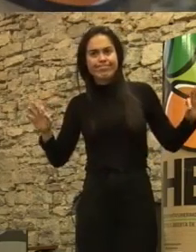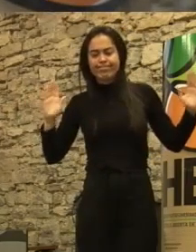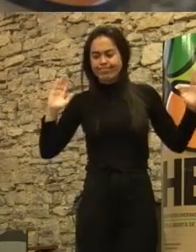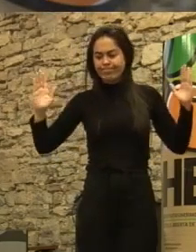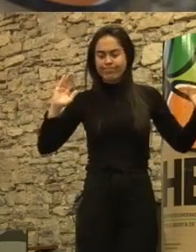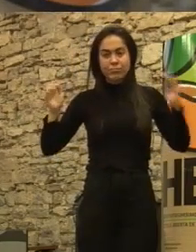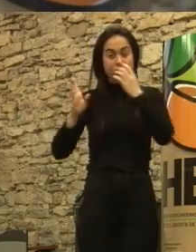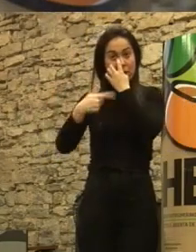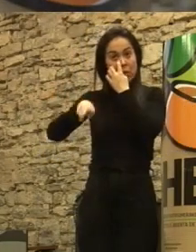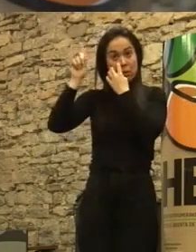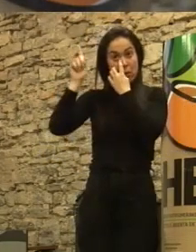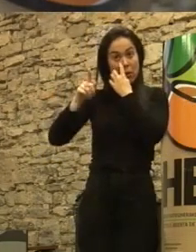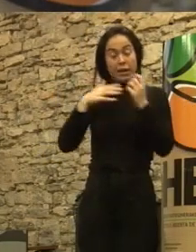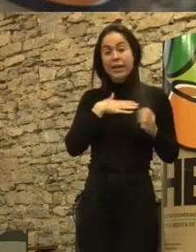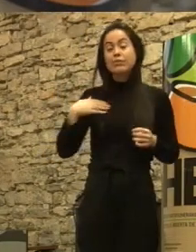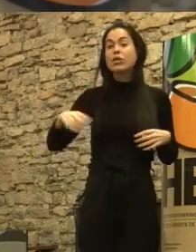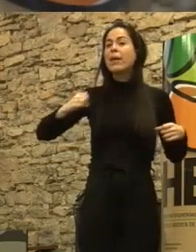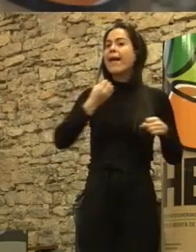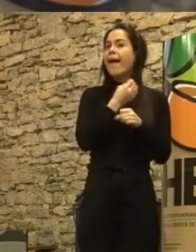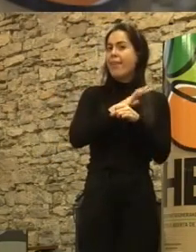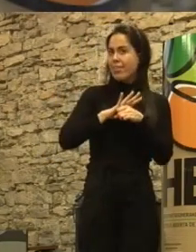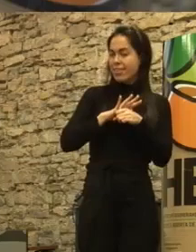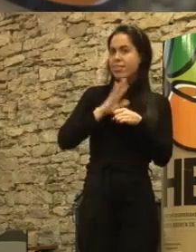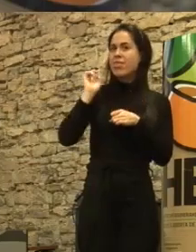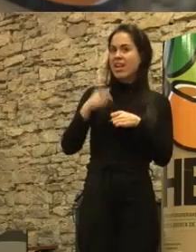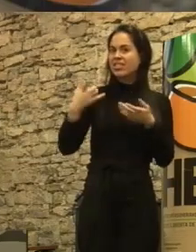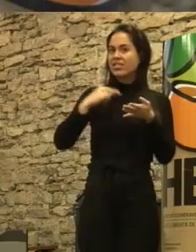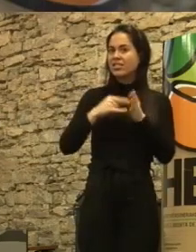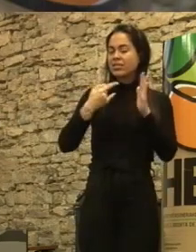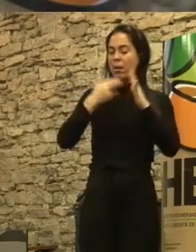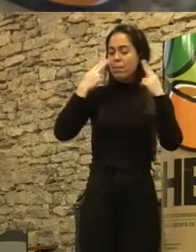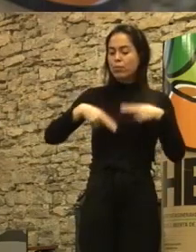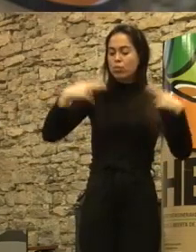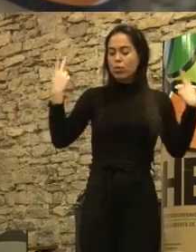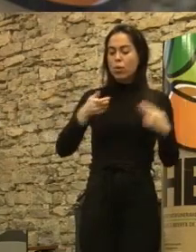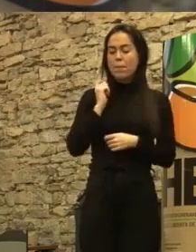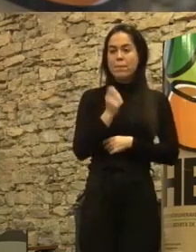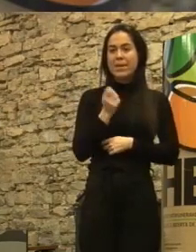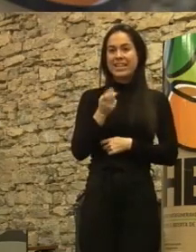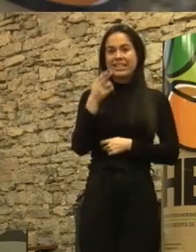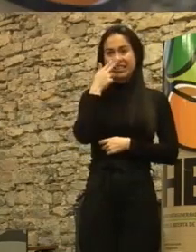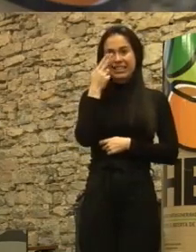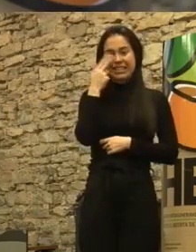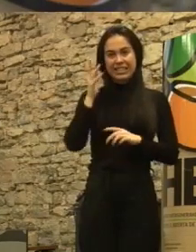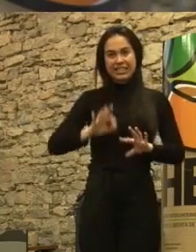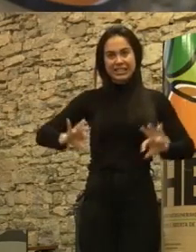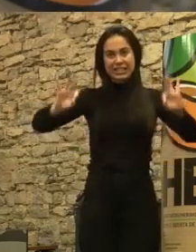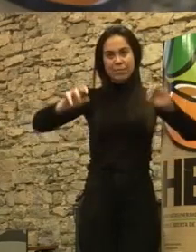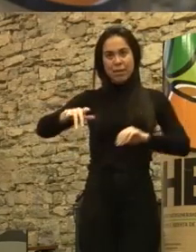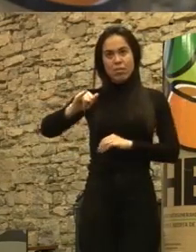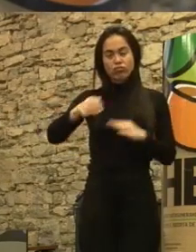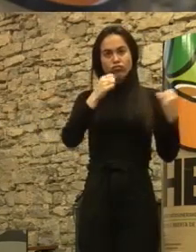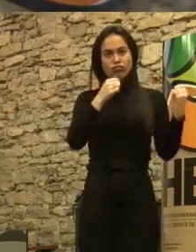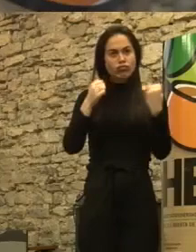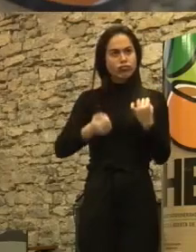es muy importante, un sistema público de pensiones. Hay un interés especial por parte de las grandes